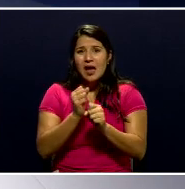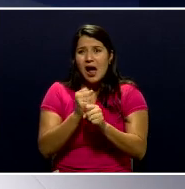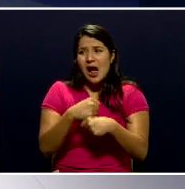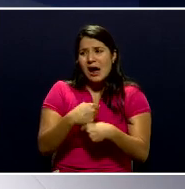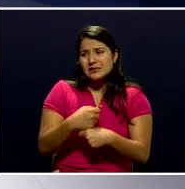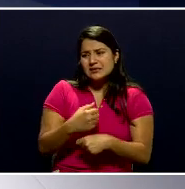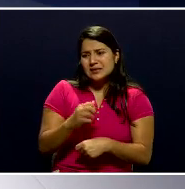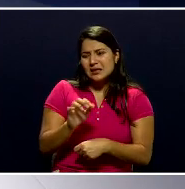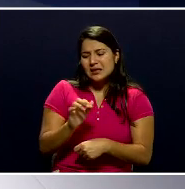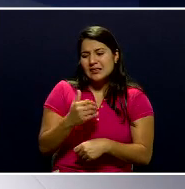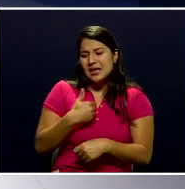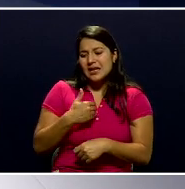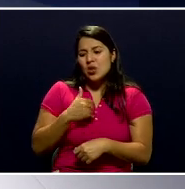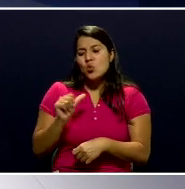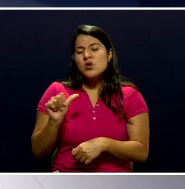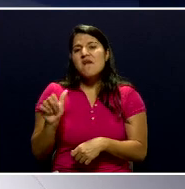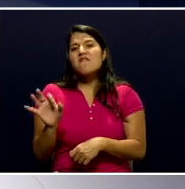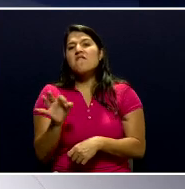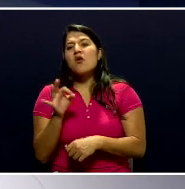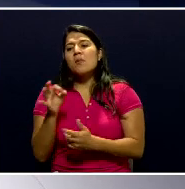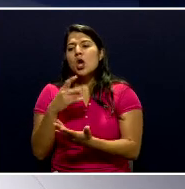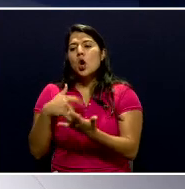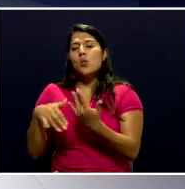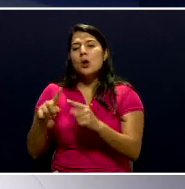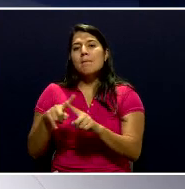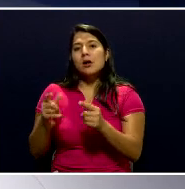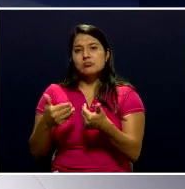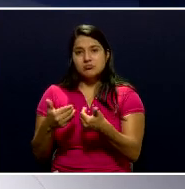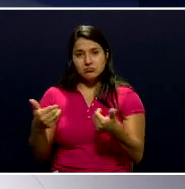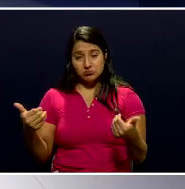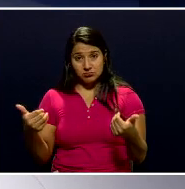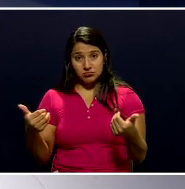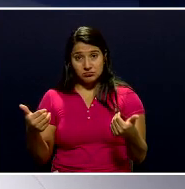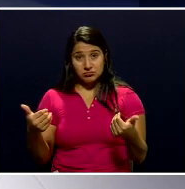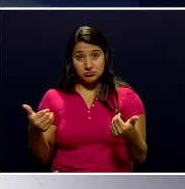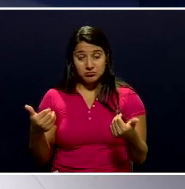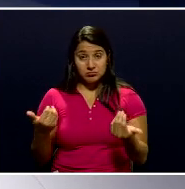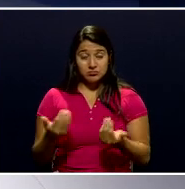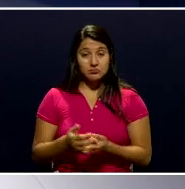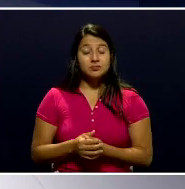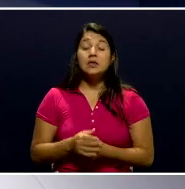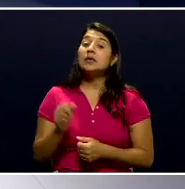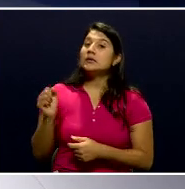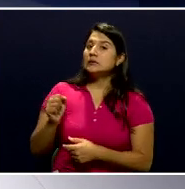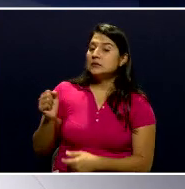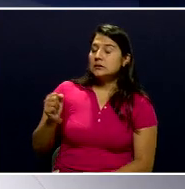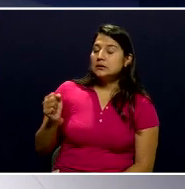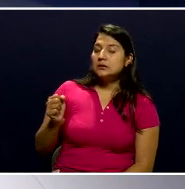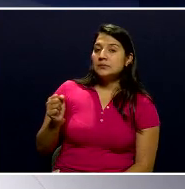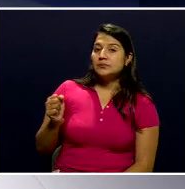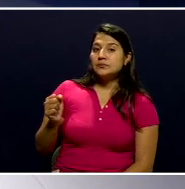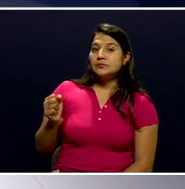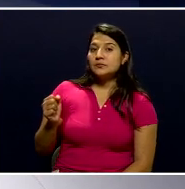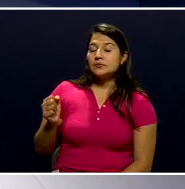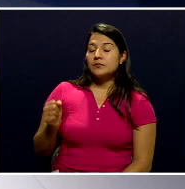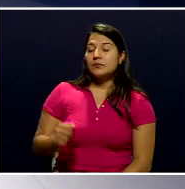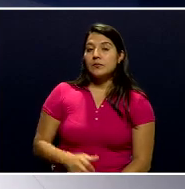de convivencia que es muy distante entre los ciudadanos. Sí.